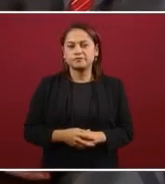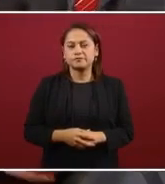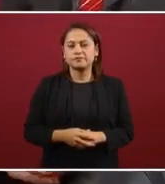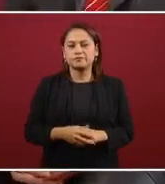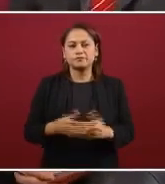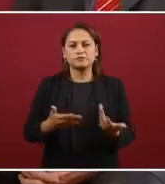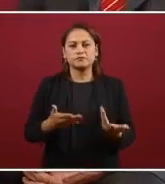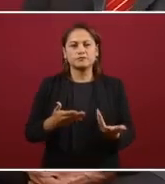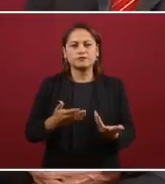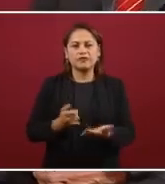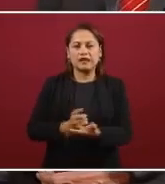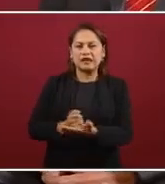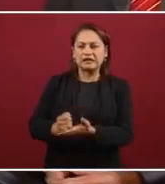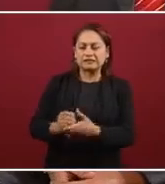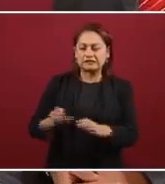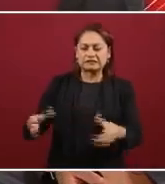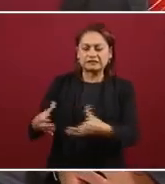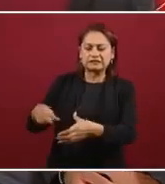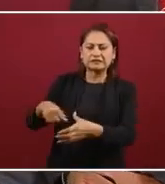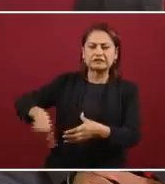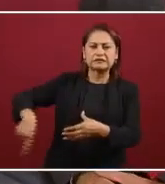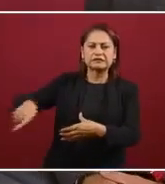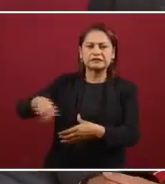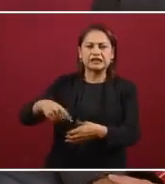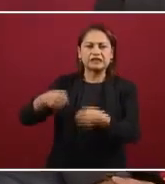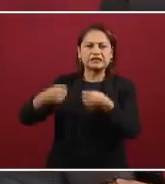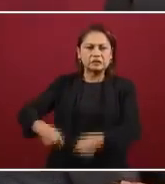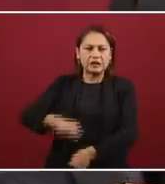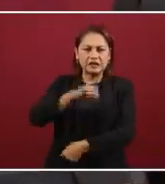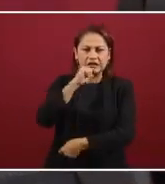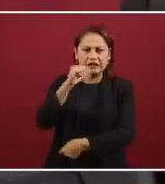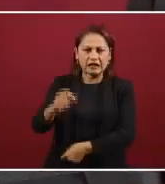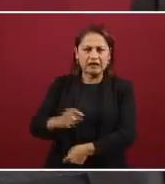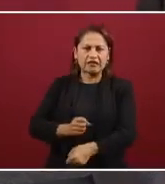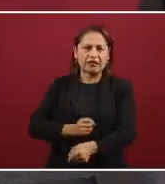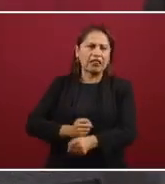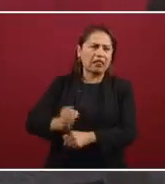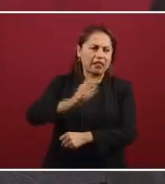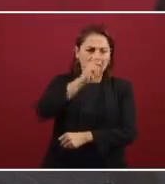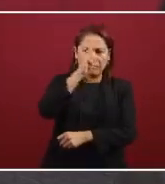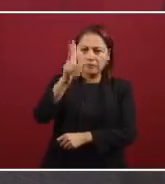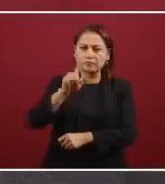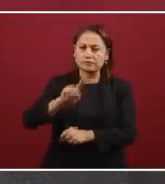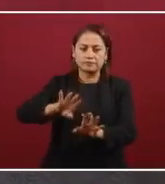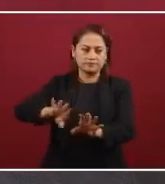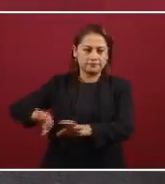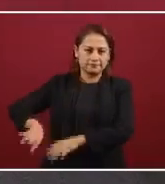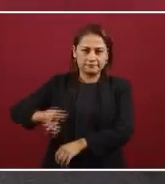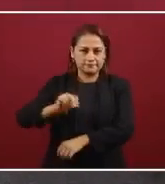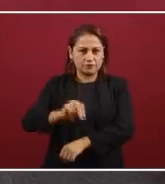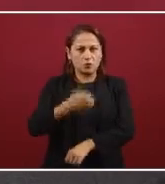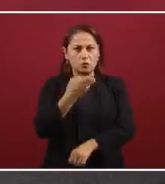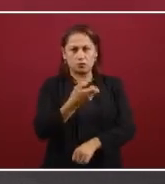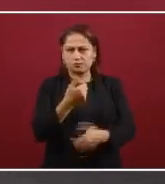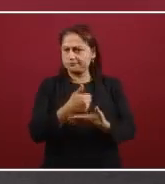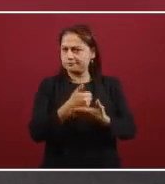de la violencia, sobre todo. Entonces, ahí está esta campaña